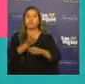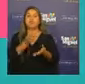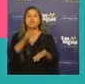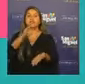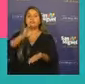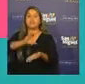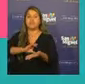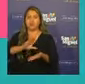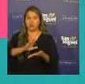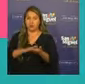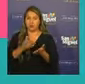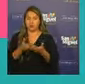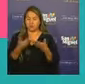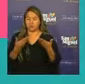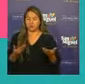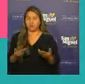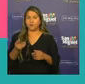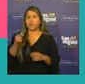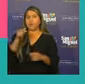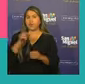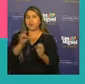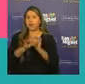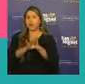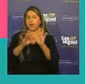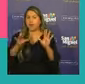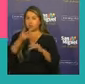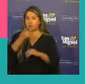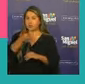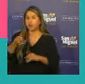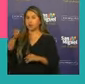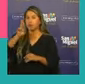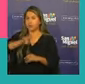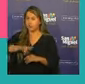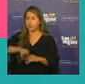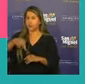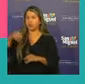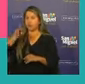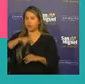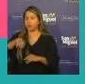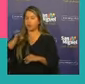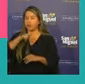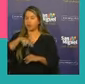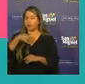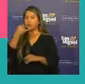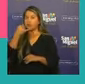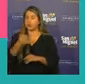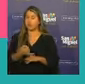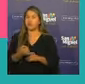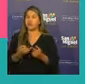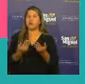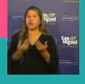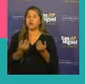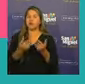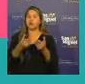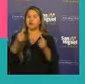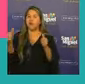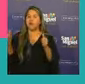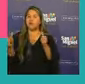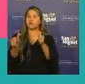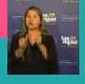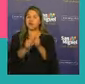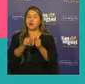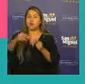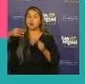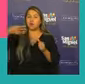Aquí volvemos a algo que hemos repetido y que creo que el eje conductor de esto, acercar a la municipalidad